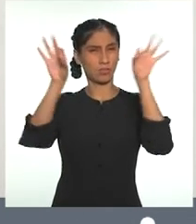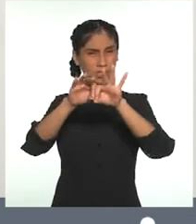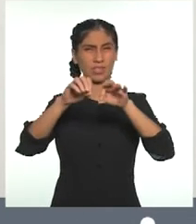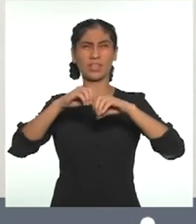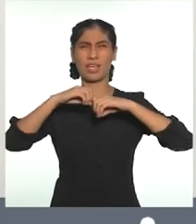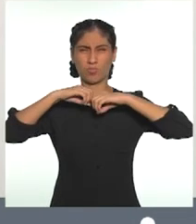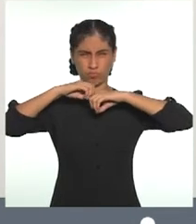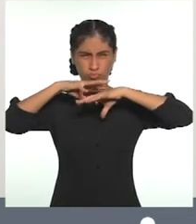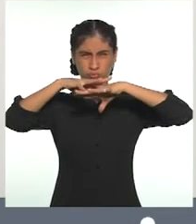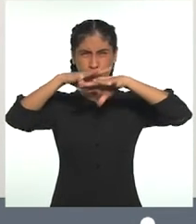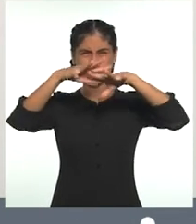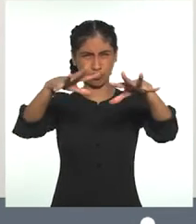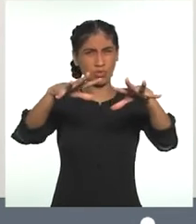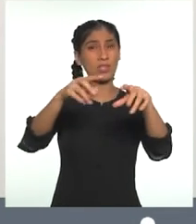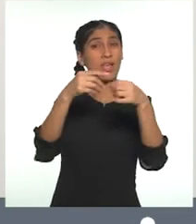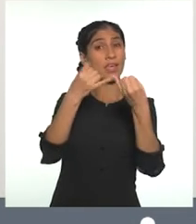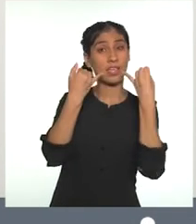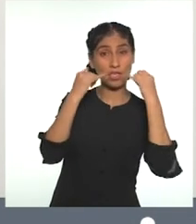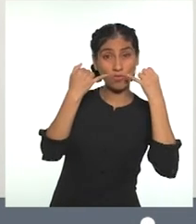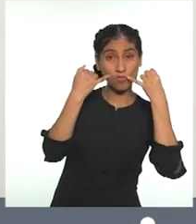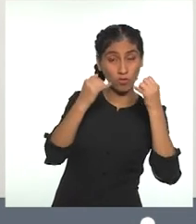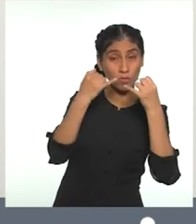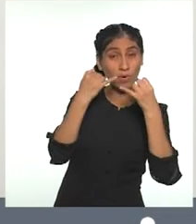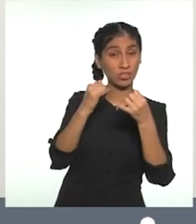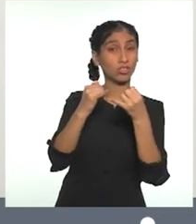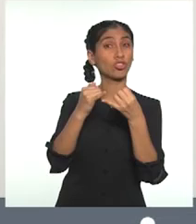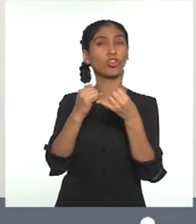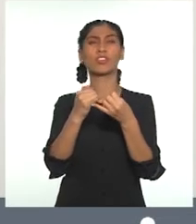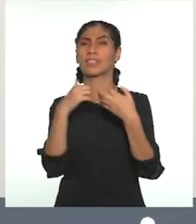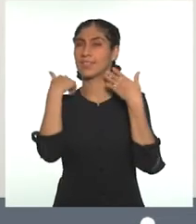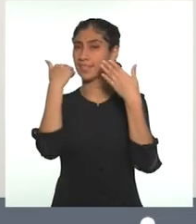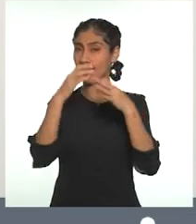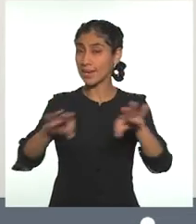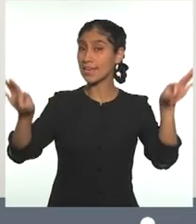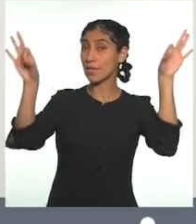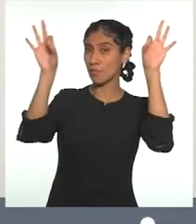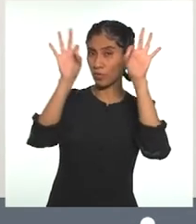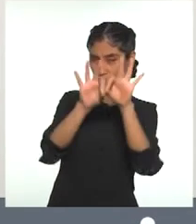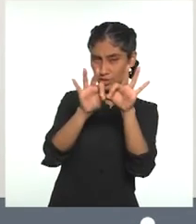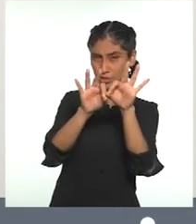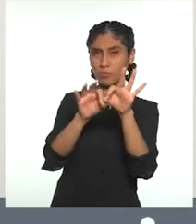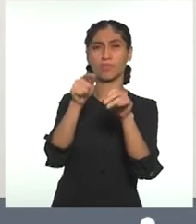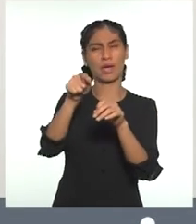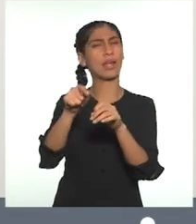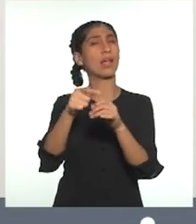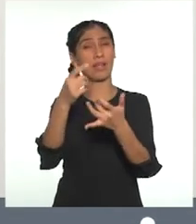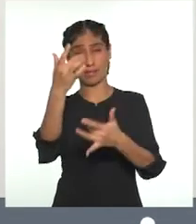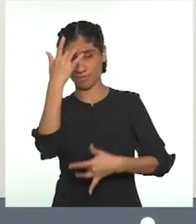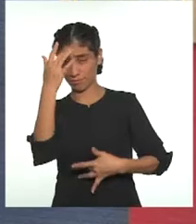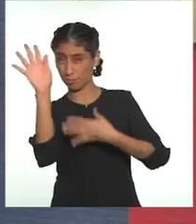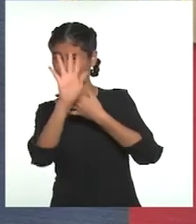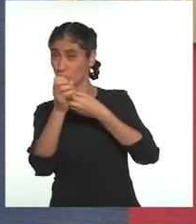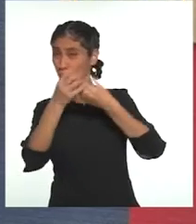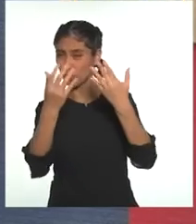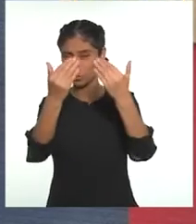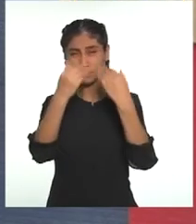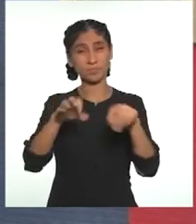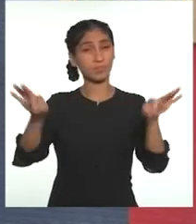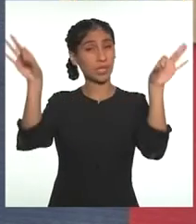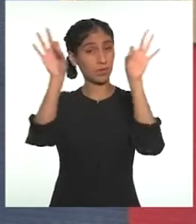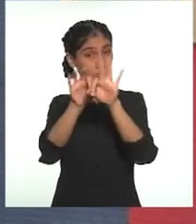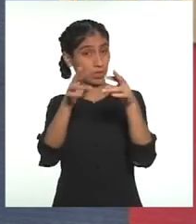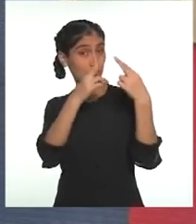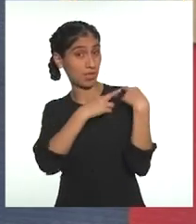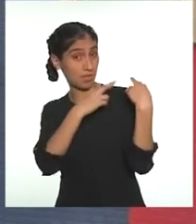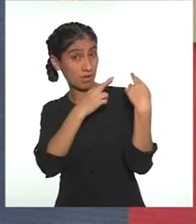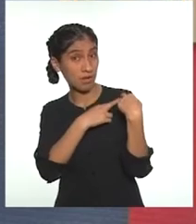de información científica particularmente importante para la percepción de riesgo en las epidemias. Qué importante es el